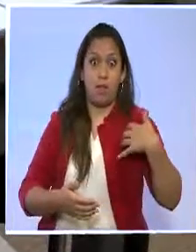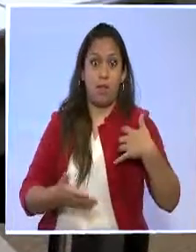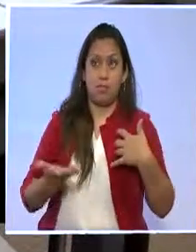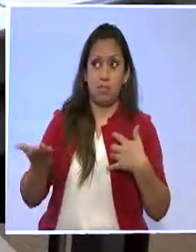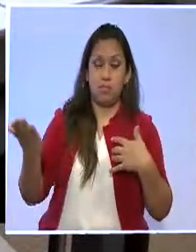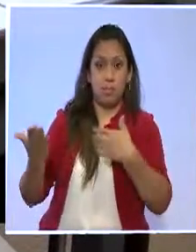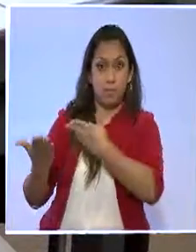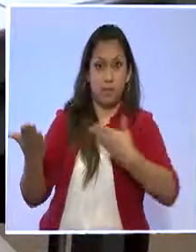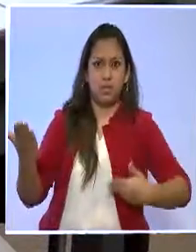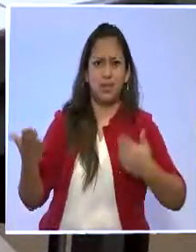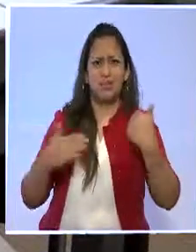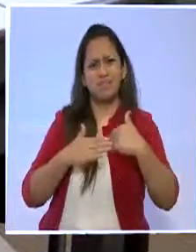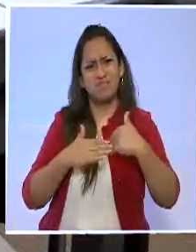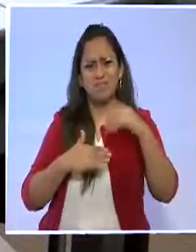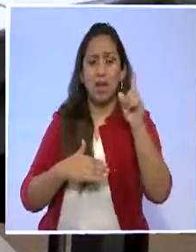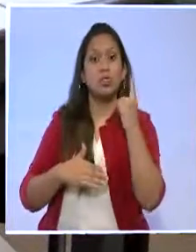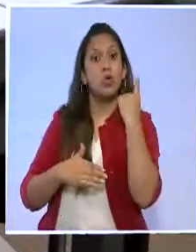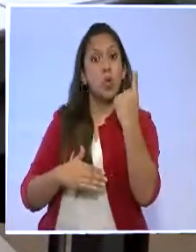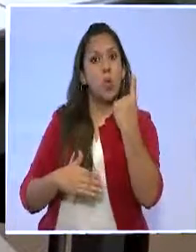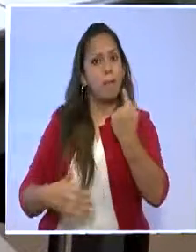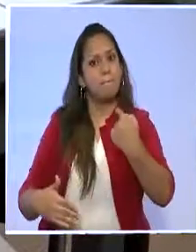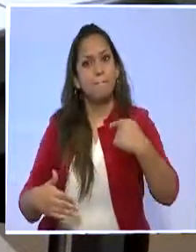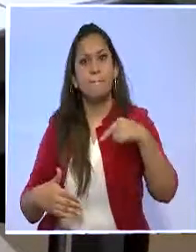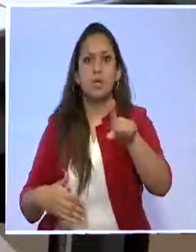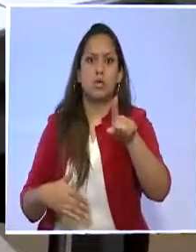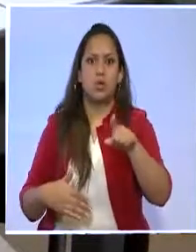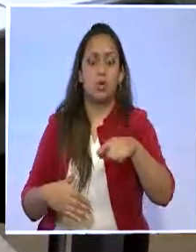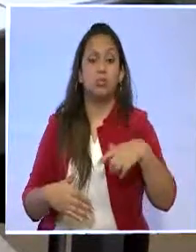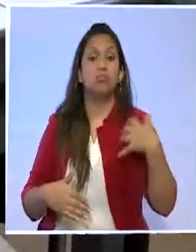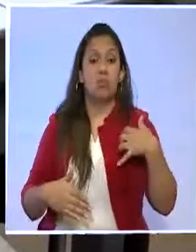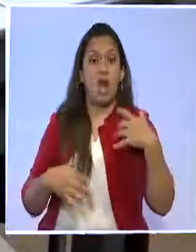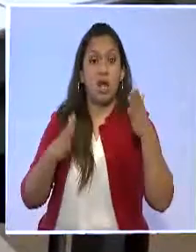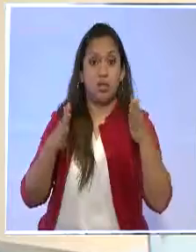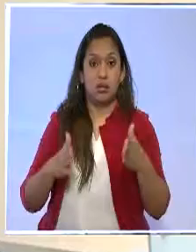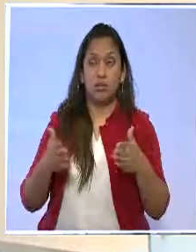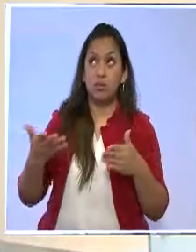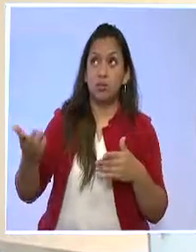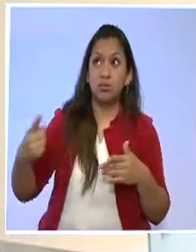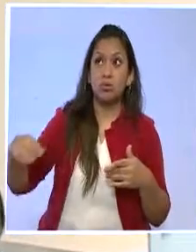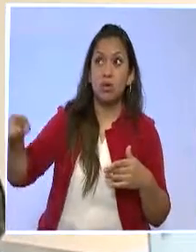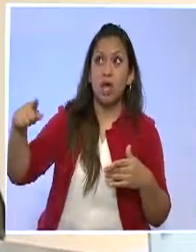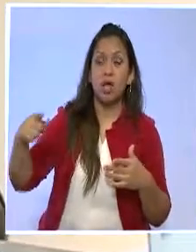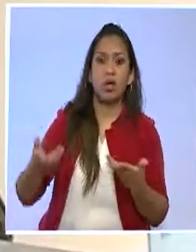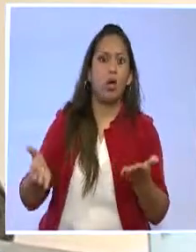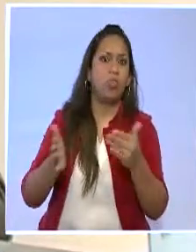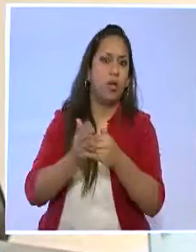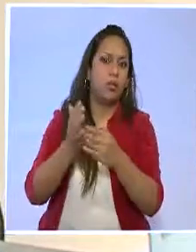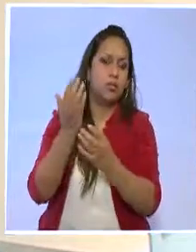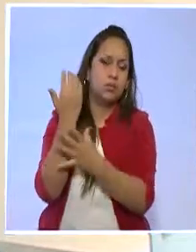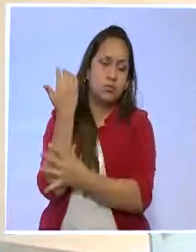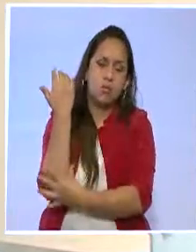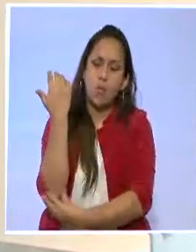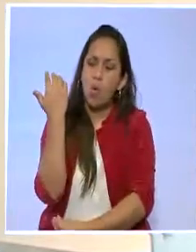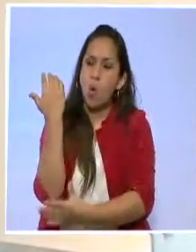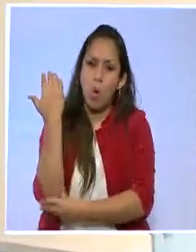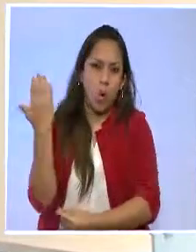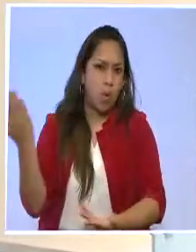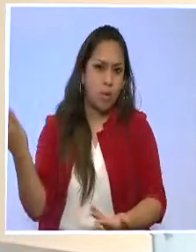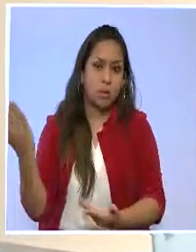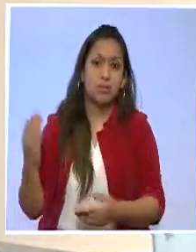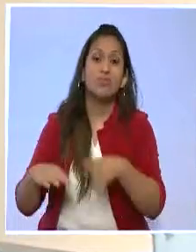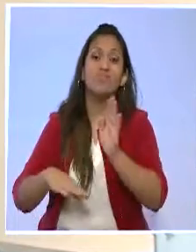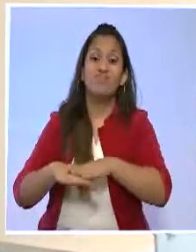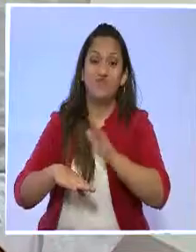millón de argentinos vuelvan a la pobreza porque porque las políticas neoliberales y las que son seguidas bajo ese formato